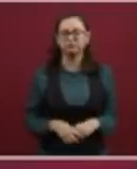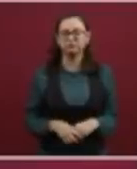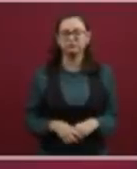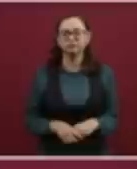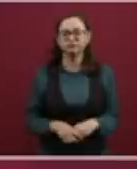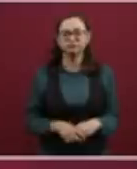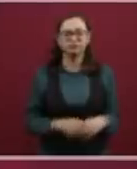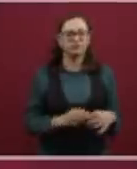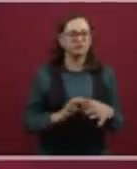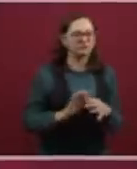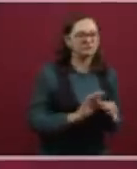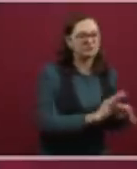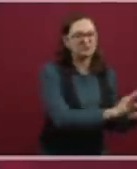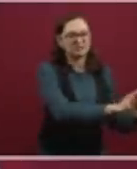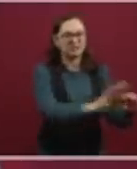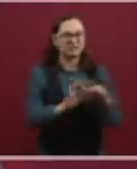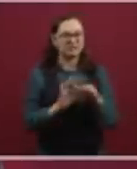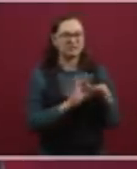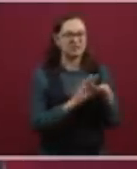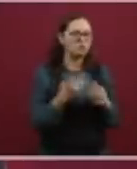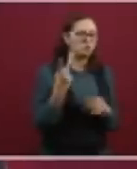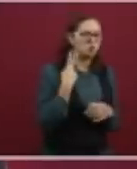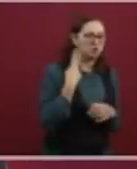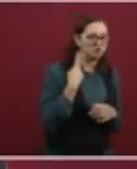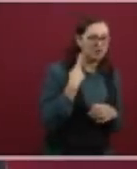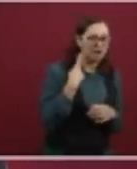se unen poder económico con poder